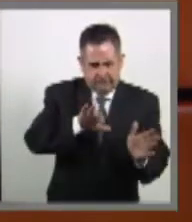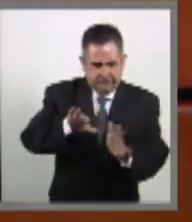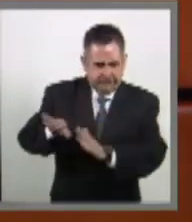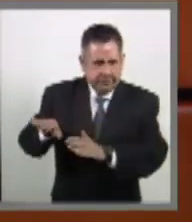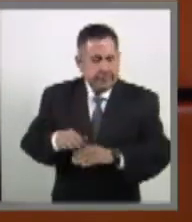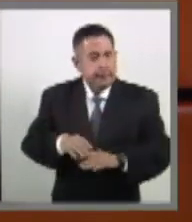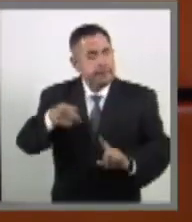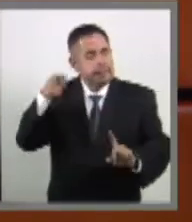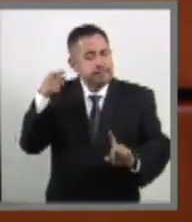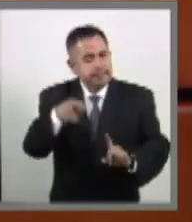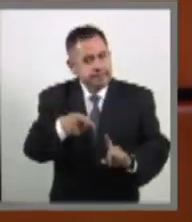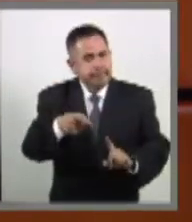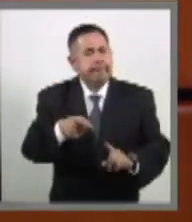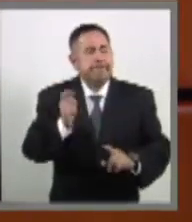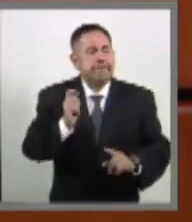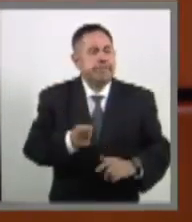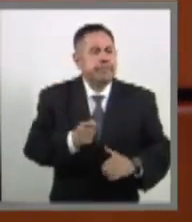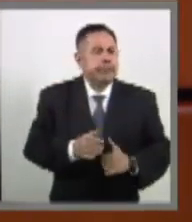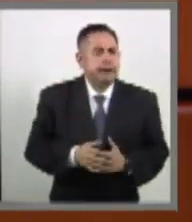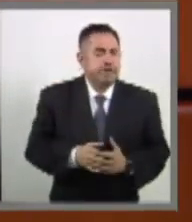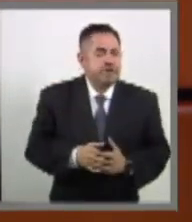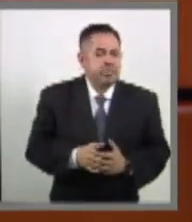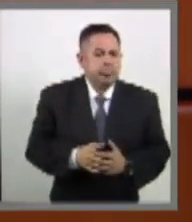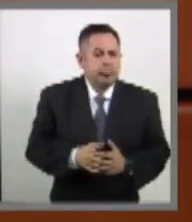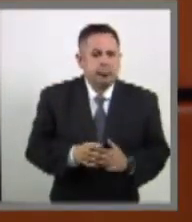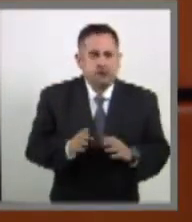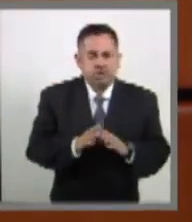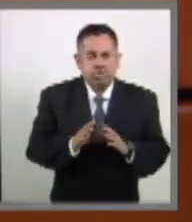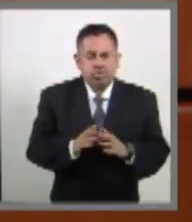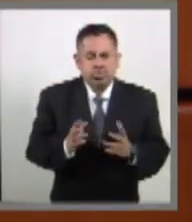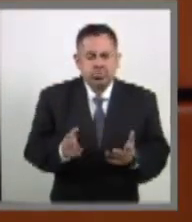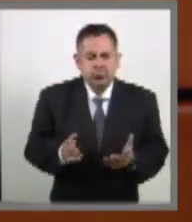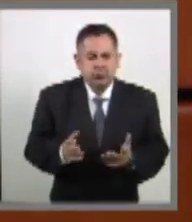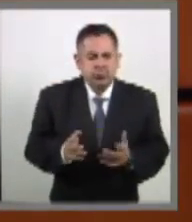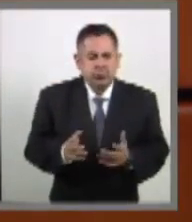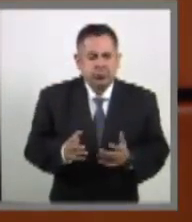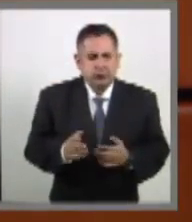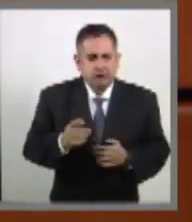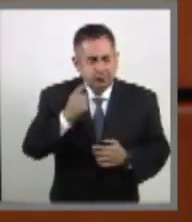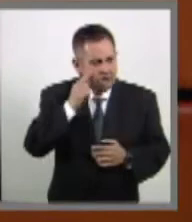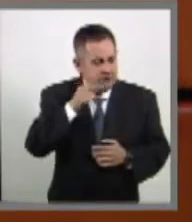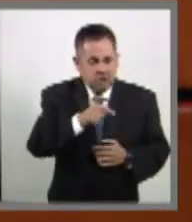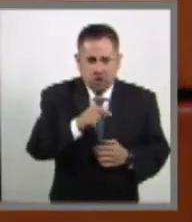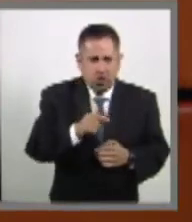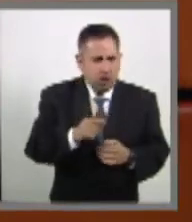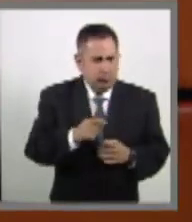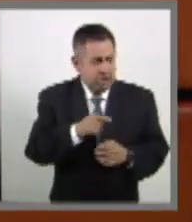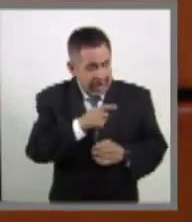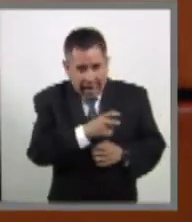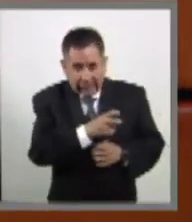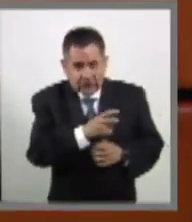El asunto es que pone en crisis